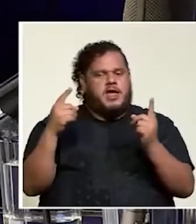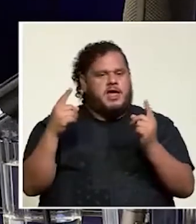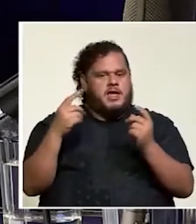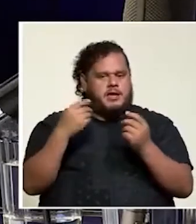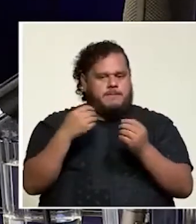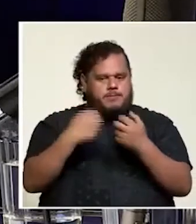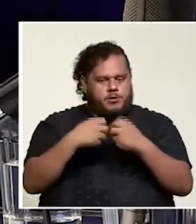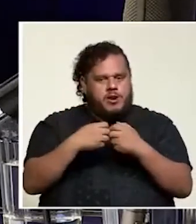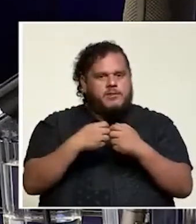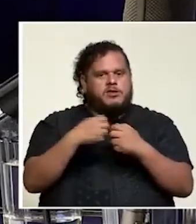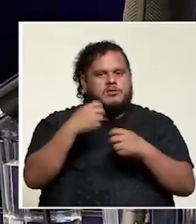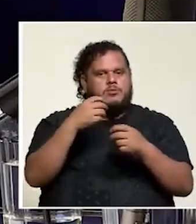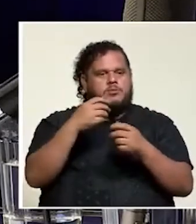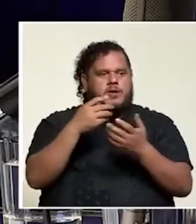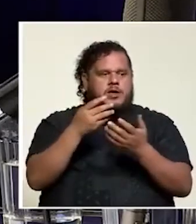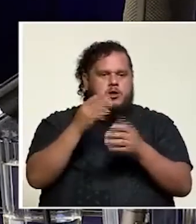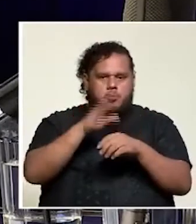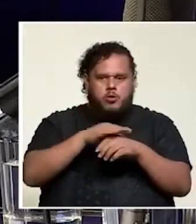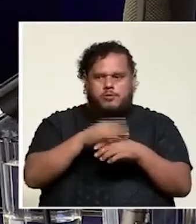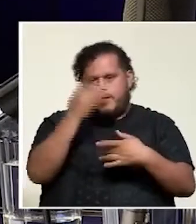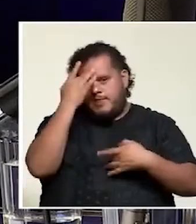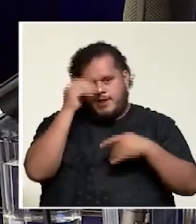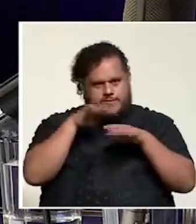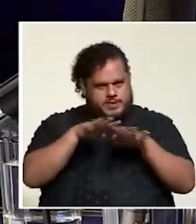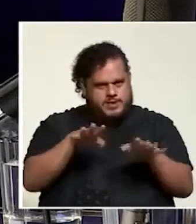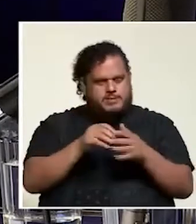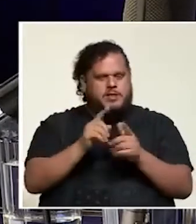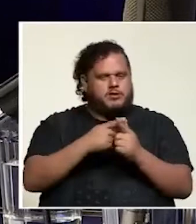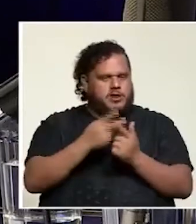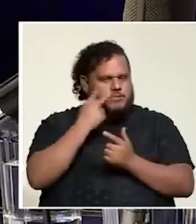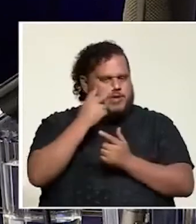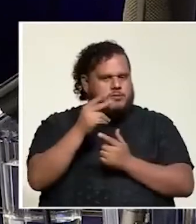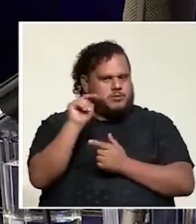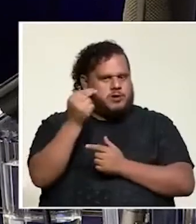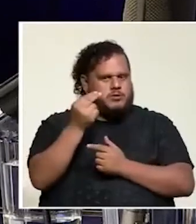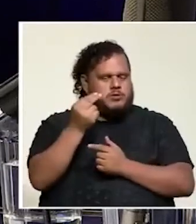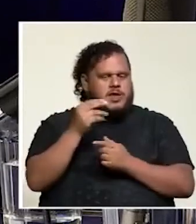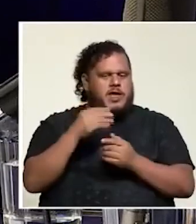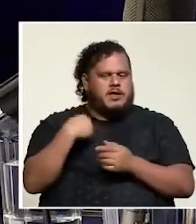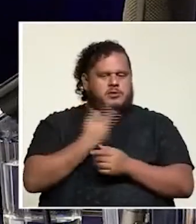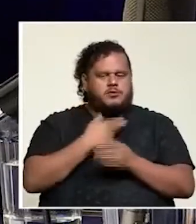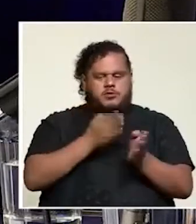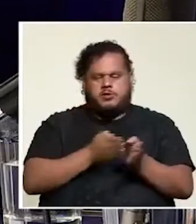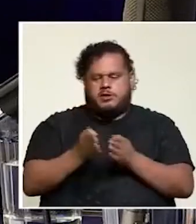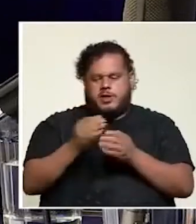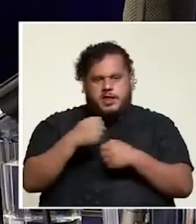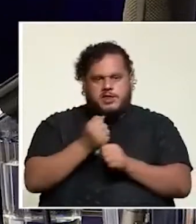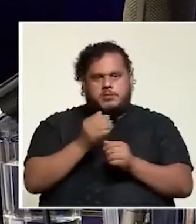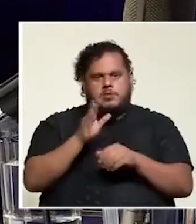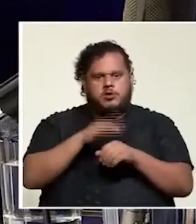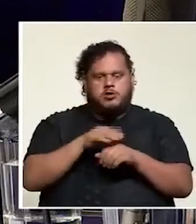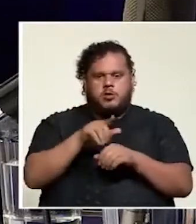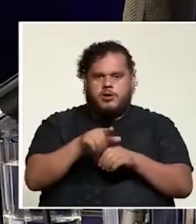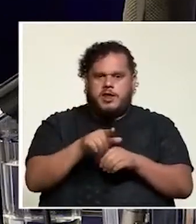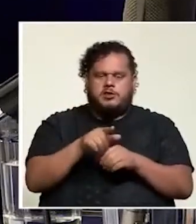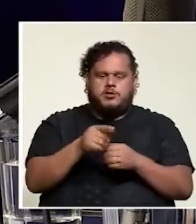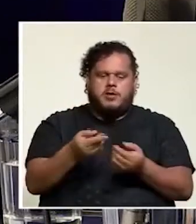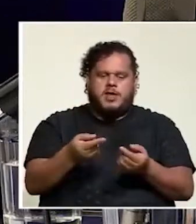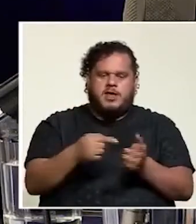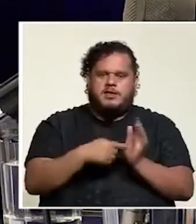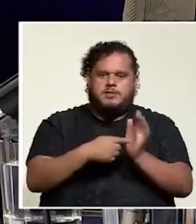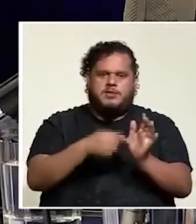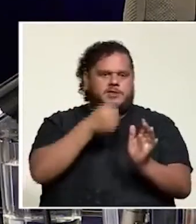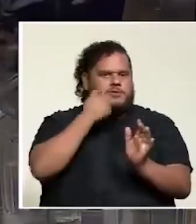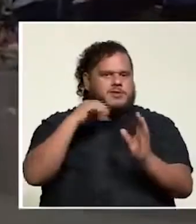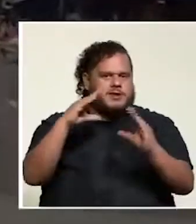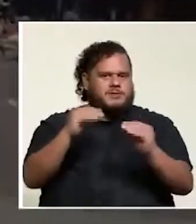social que desató la pandemia. Entonces vamos a ver una nota que preparamos sobre este segmento del informe que se presentó ayer.